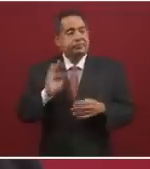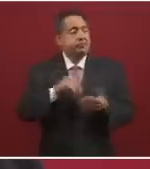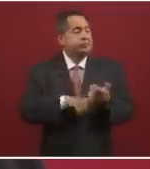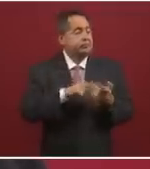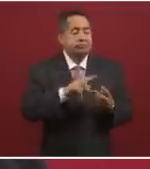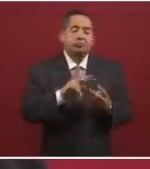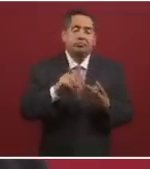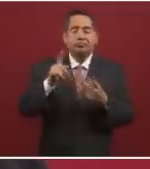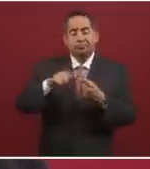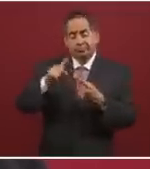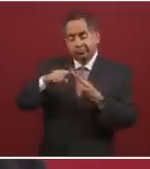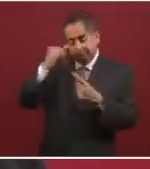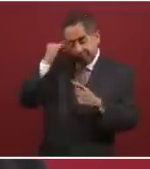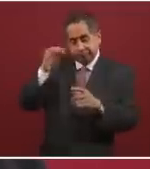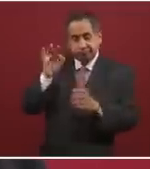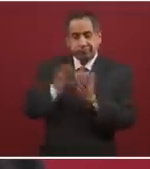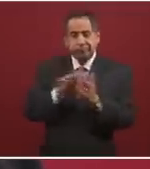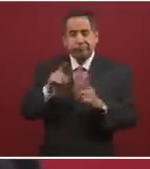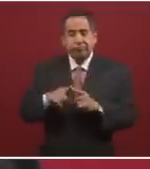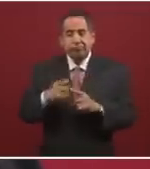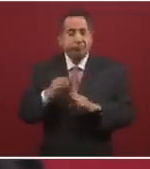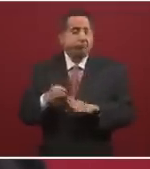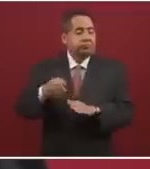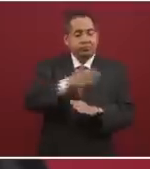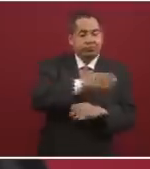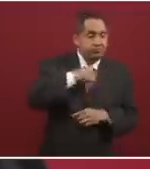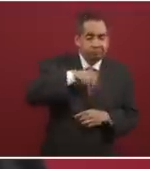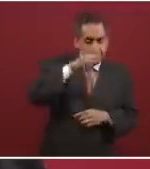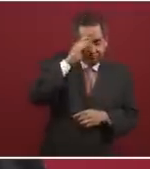tecnócratas, que no se tomaba en cuenta.